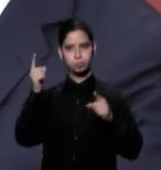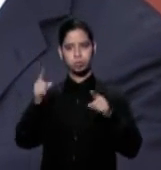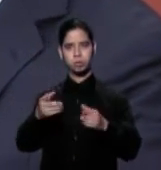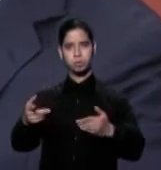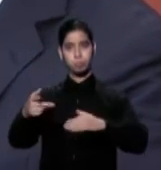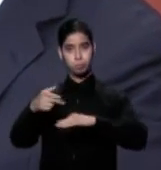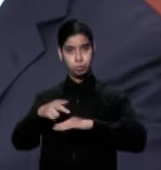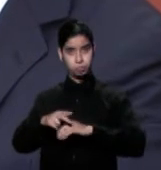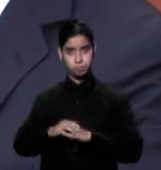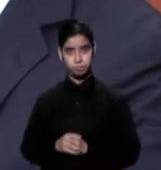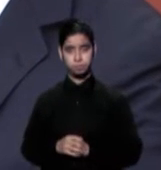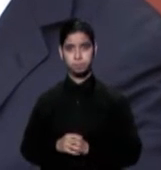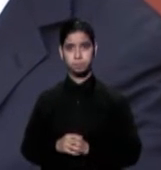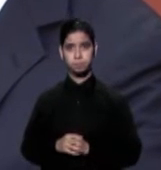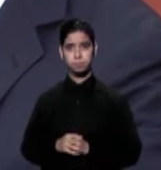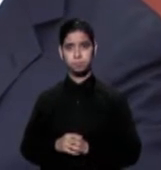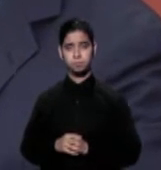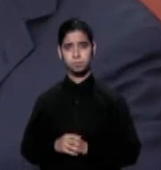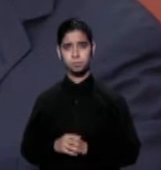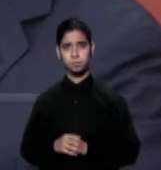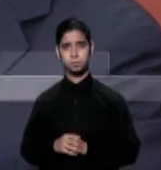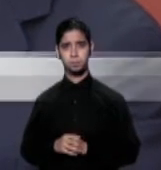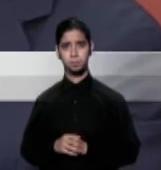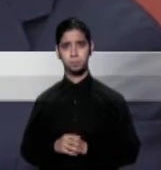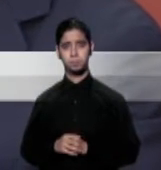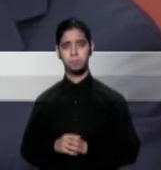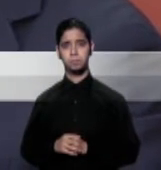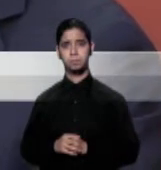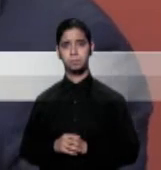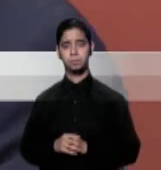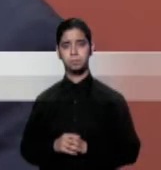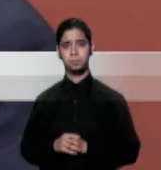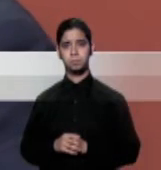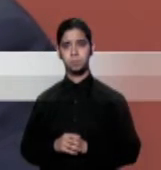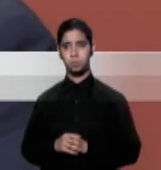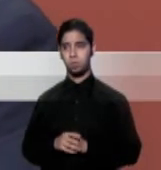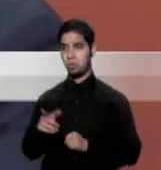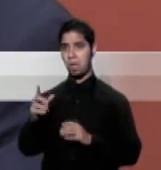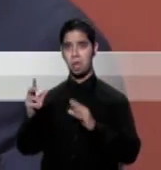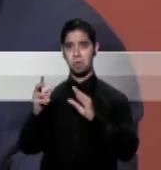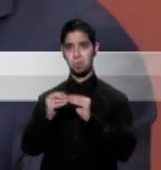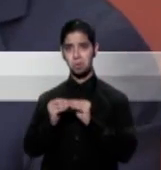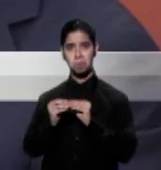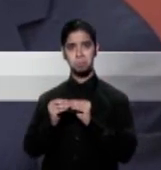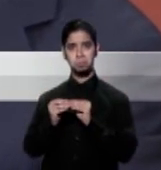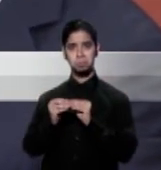Rico y que no es simplemente una reunión pro forma.